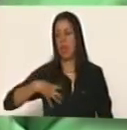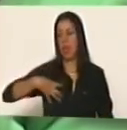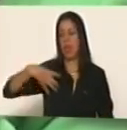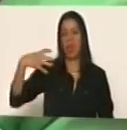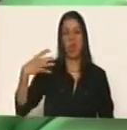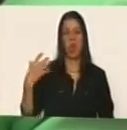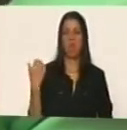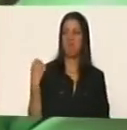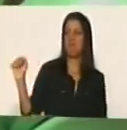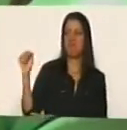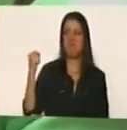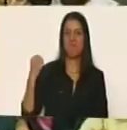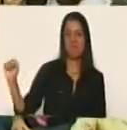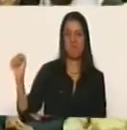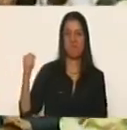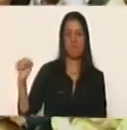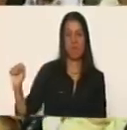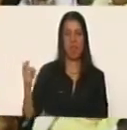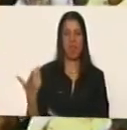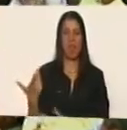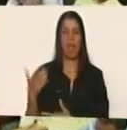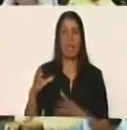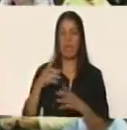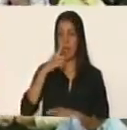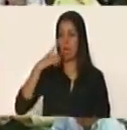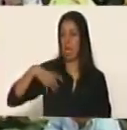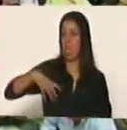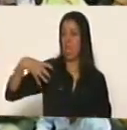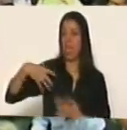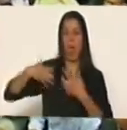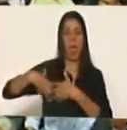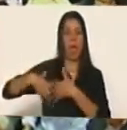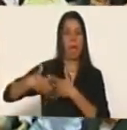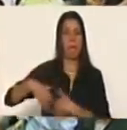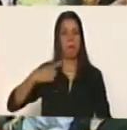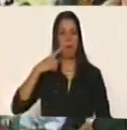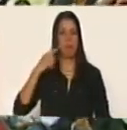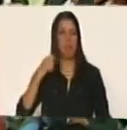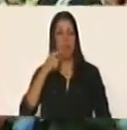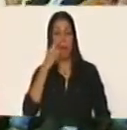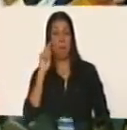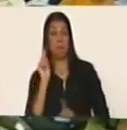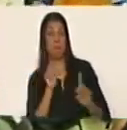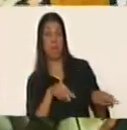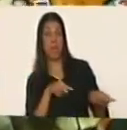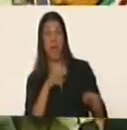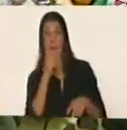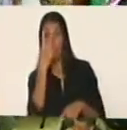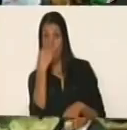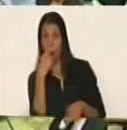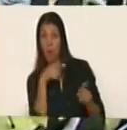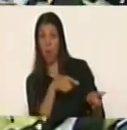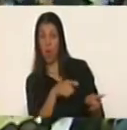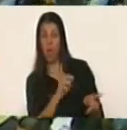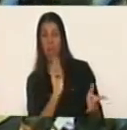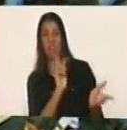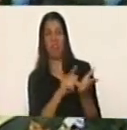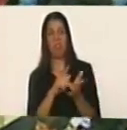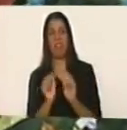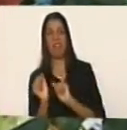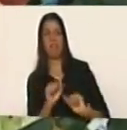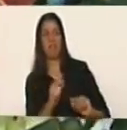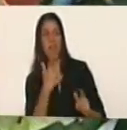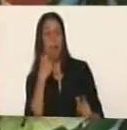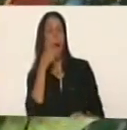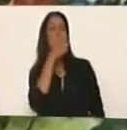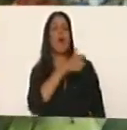desconocido permanentemente, que se ha negado a reconocer a un pueblo que decidió emerger y salir del olvido